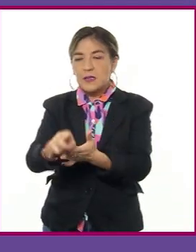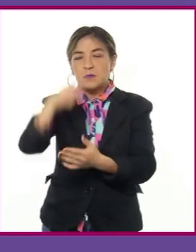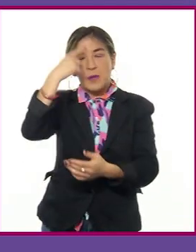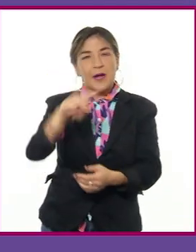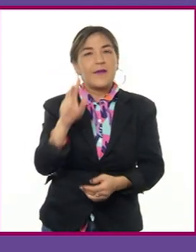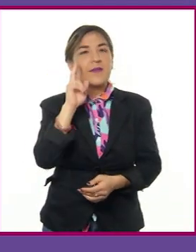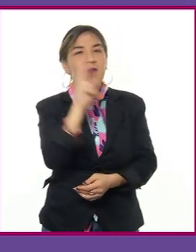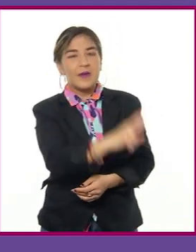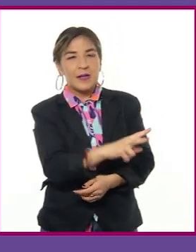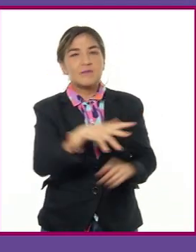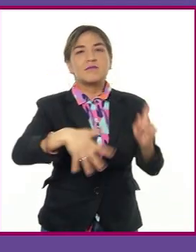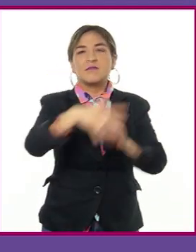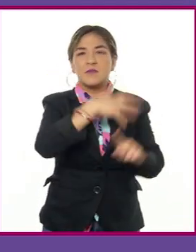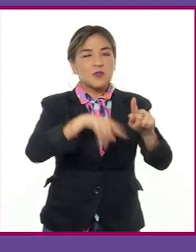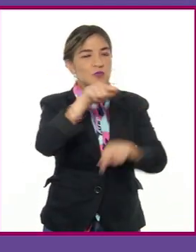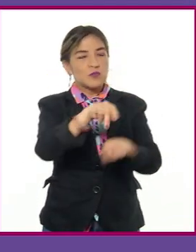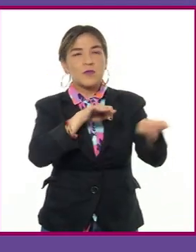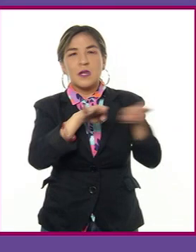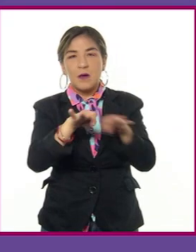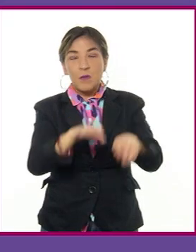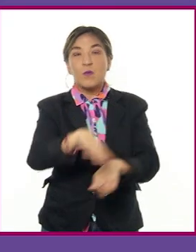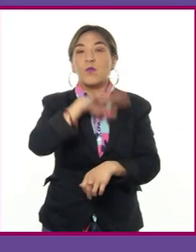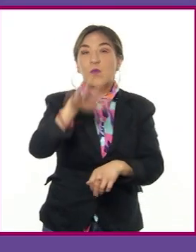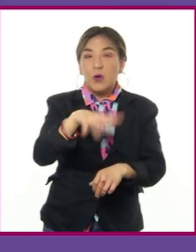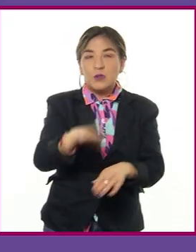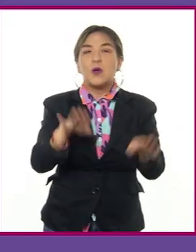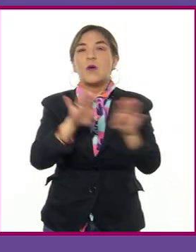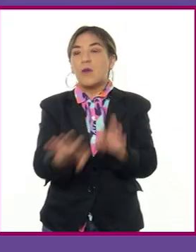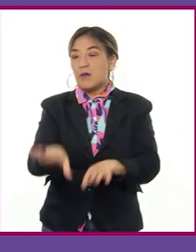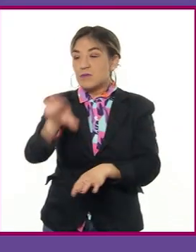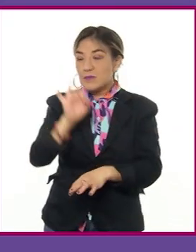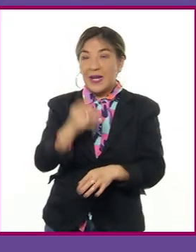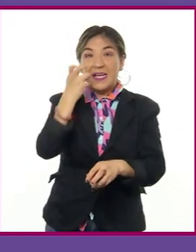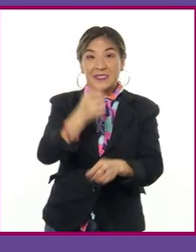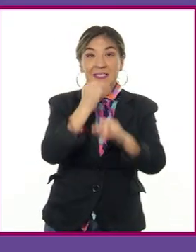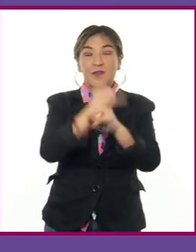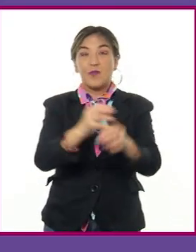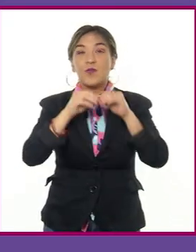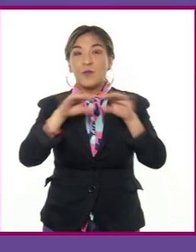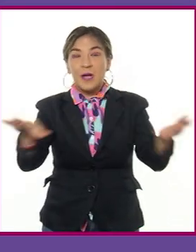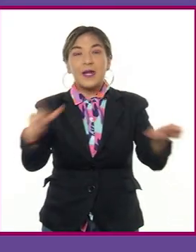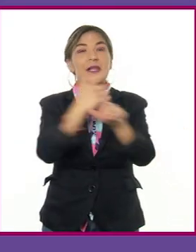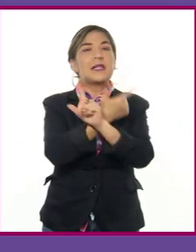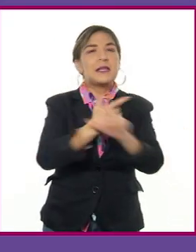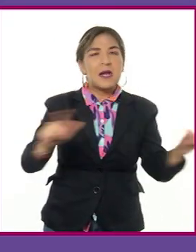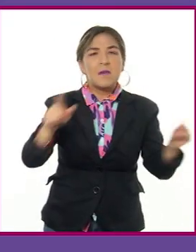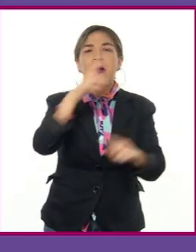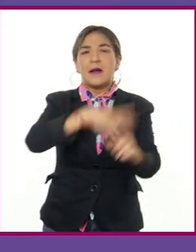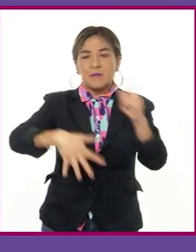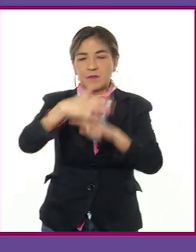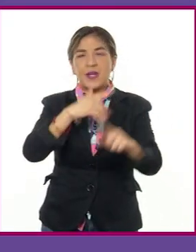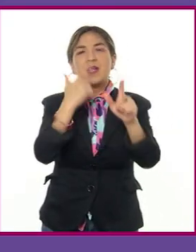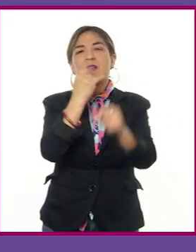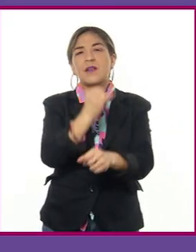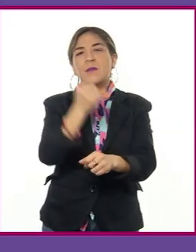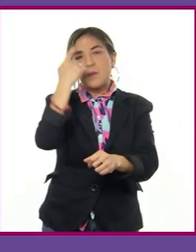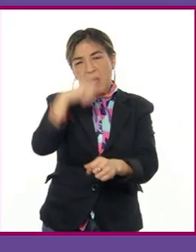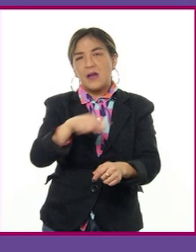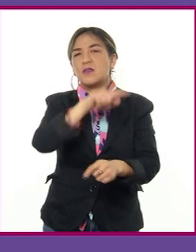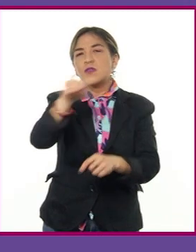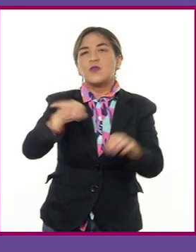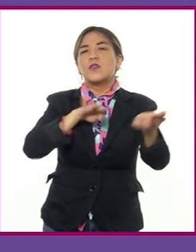a la información pública, buscar, obtener y difundir libremente la información en cualquiera de